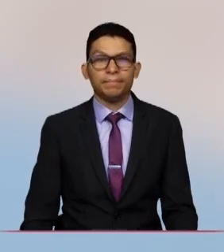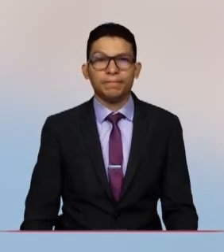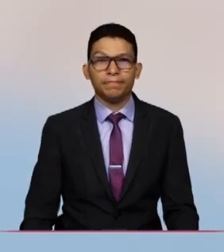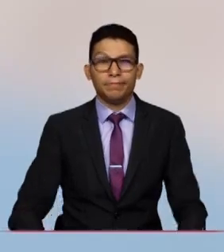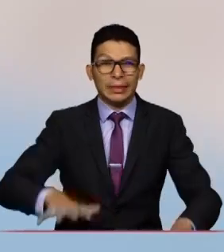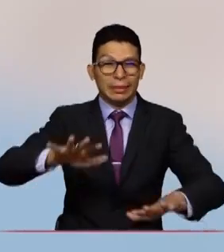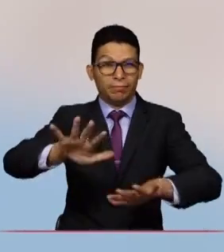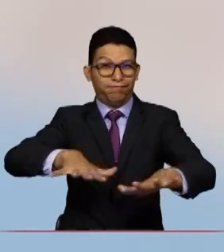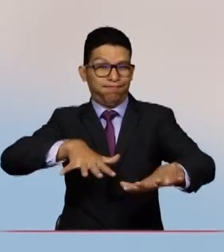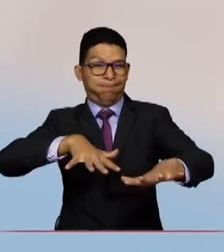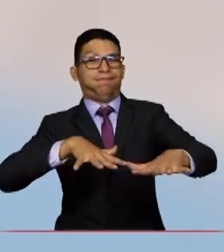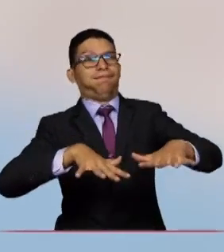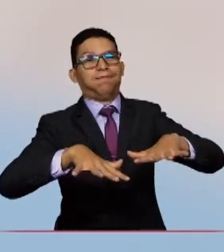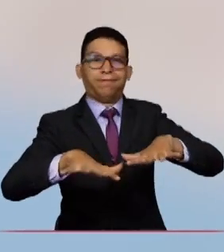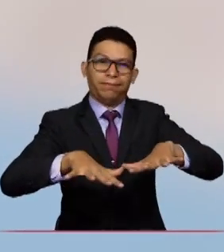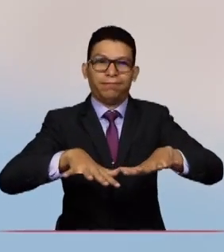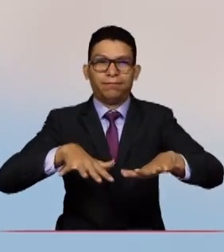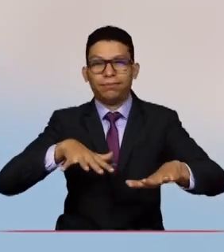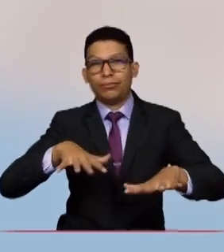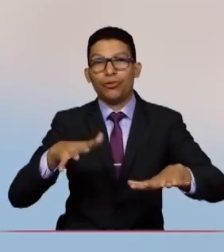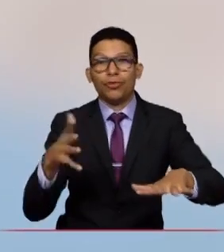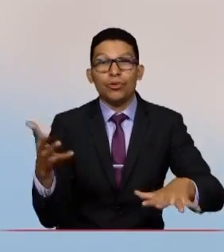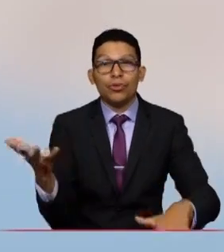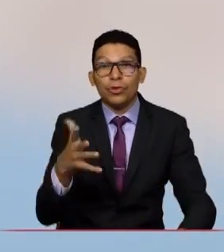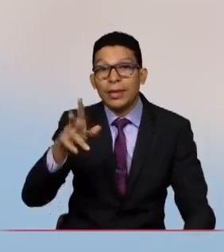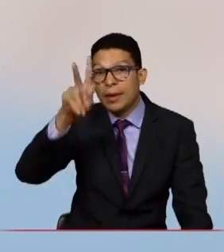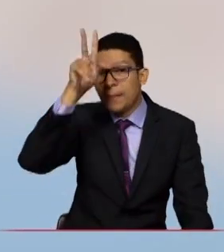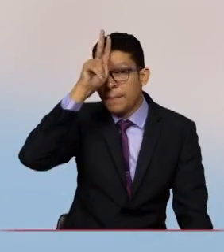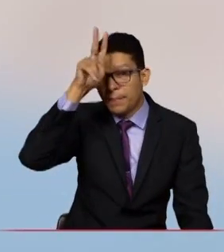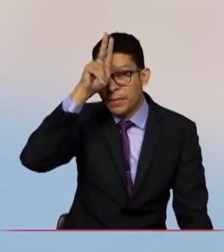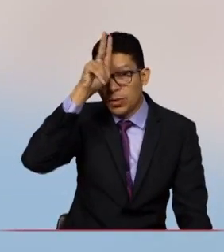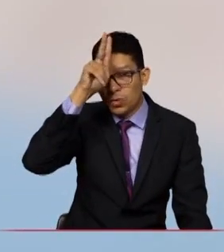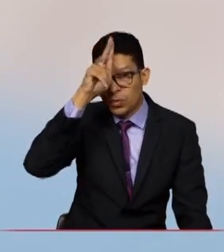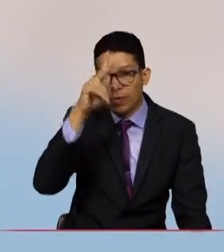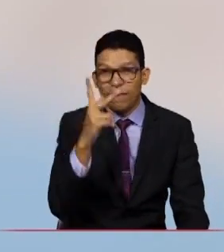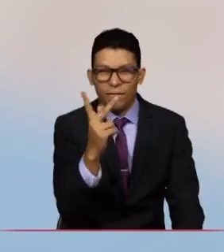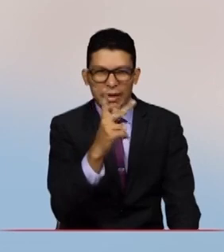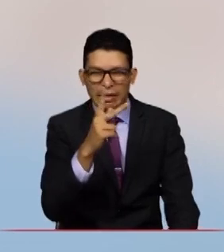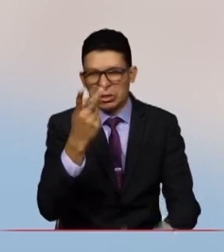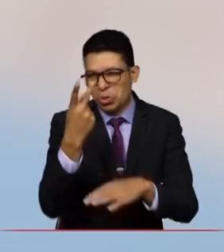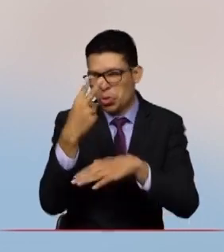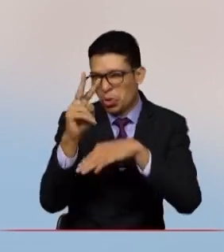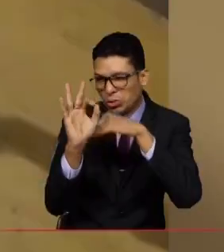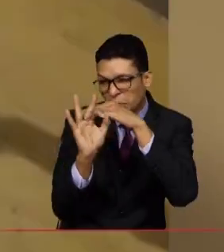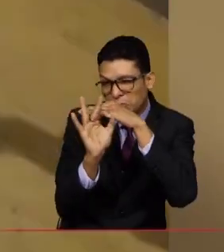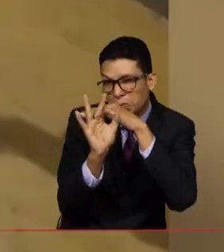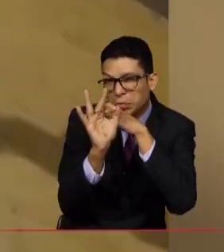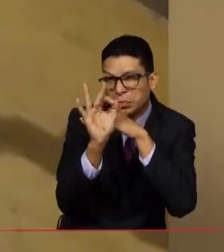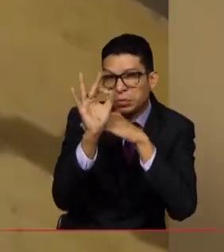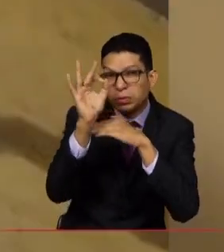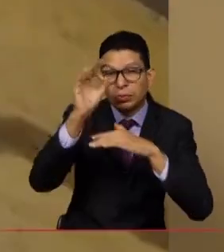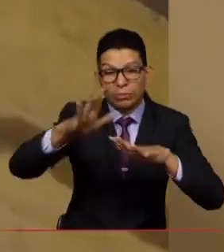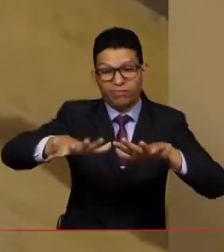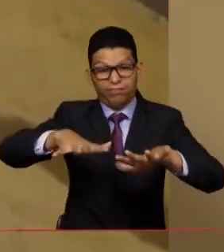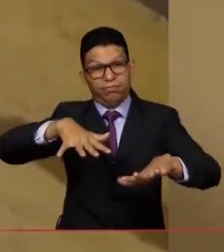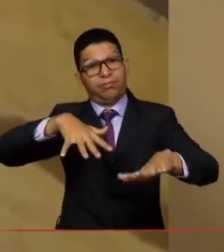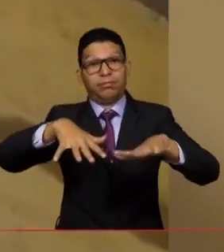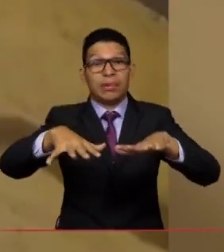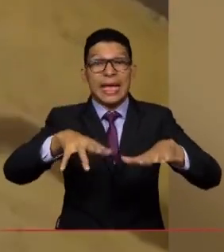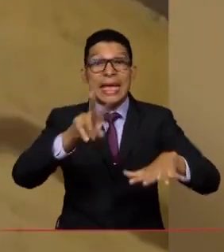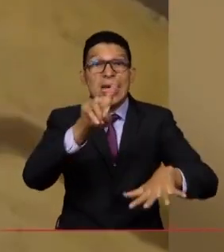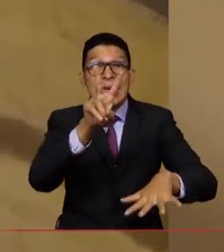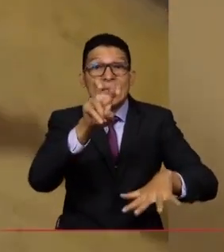Tras el fuerte sismo en Perú ocurrido este viernes pasada a la medianoche de magnitud 7 en la escala de Richter